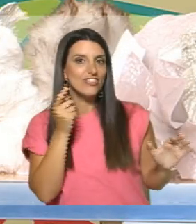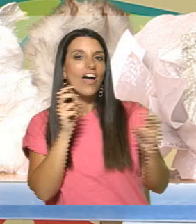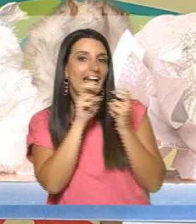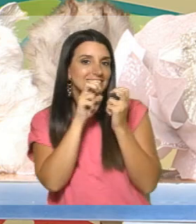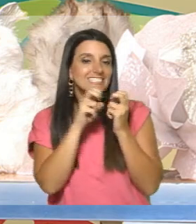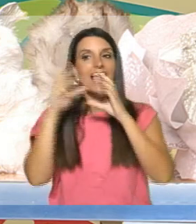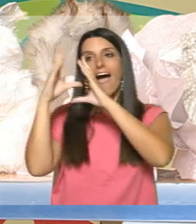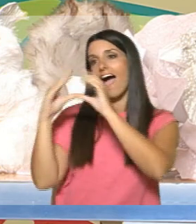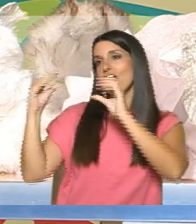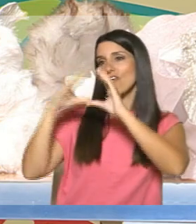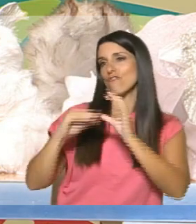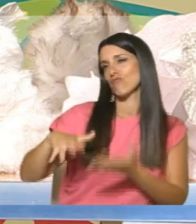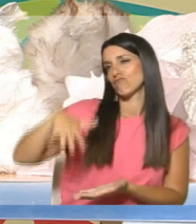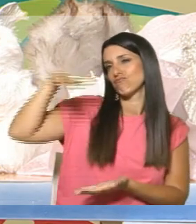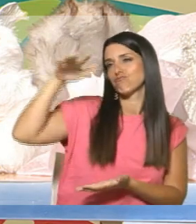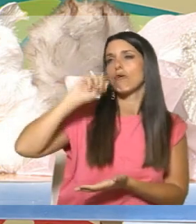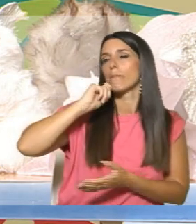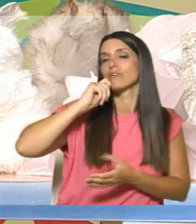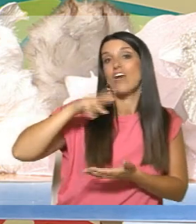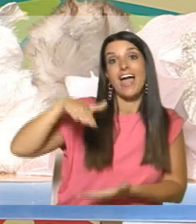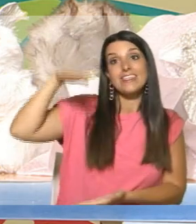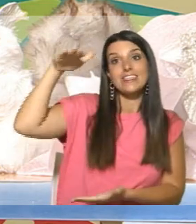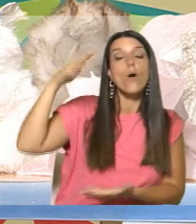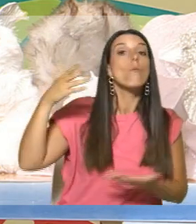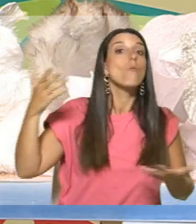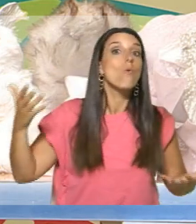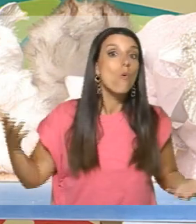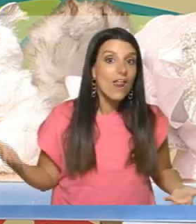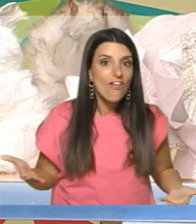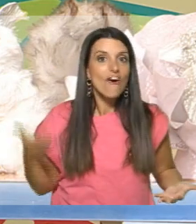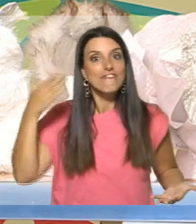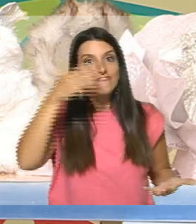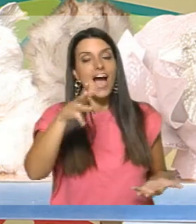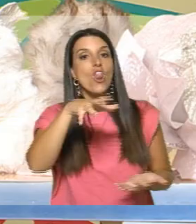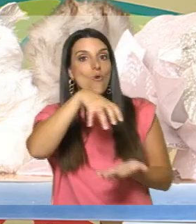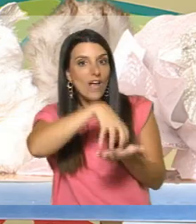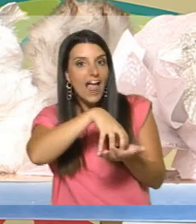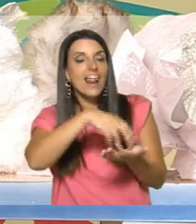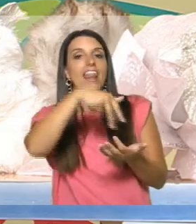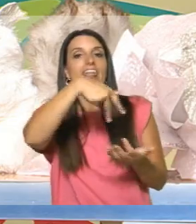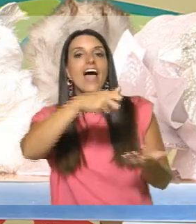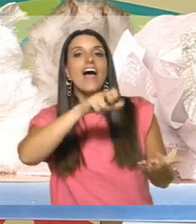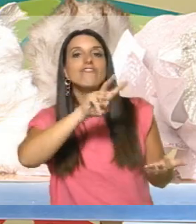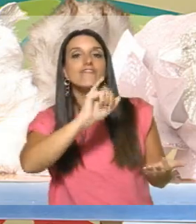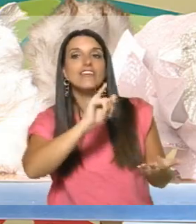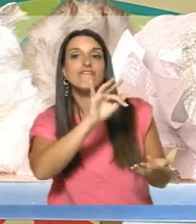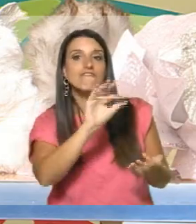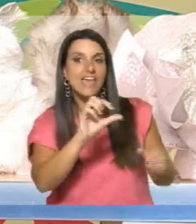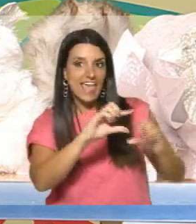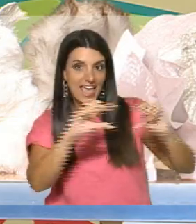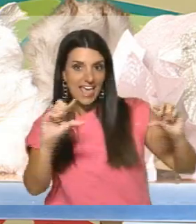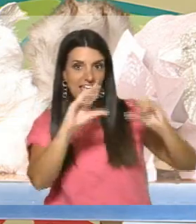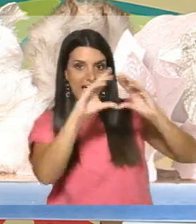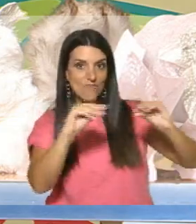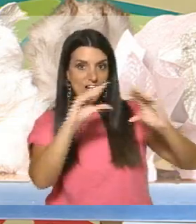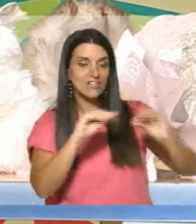también el árbol que tenemos, ese que está genial, que es gigante. Bueno, pasás por Navife y encontrás de todo. Está buenísimo, es sumamente completo.